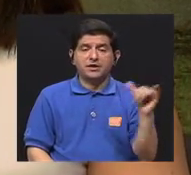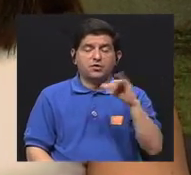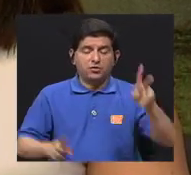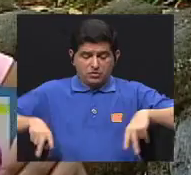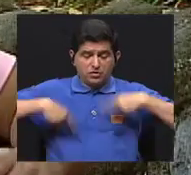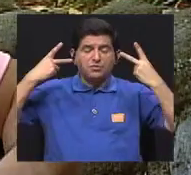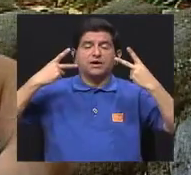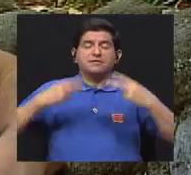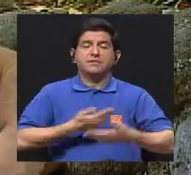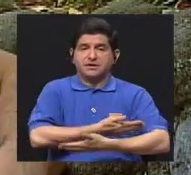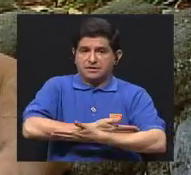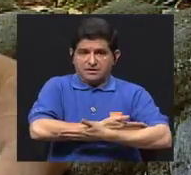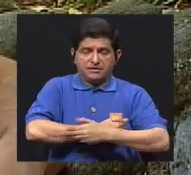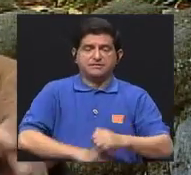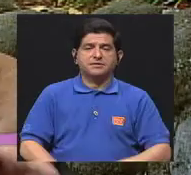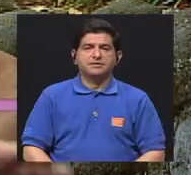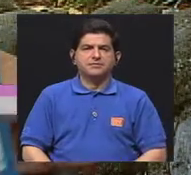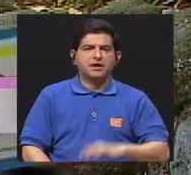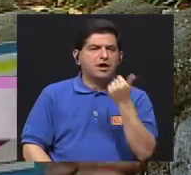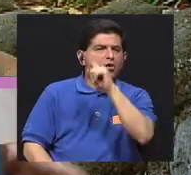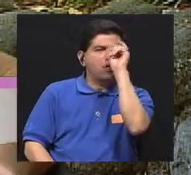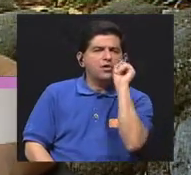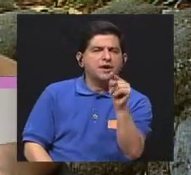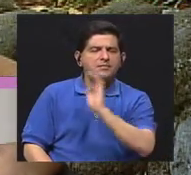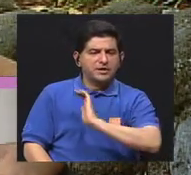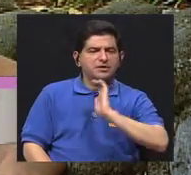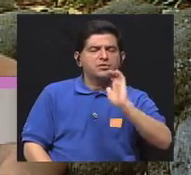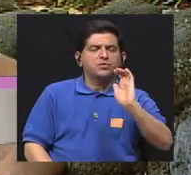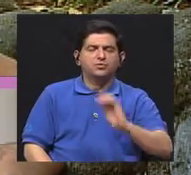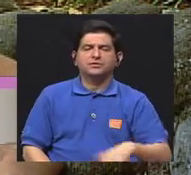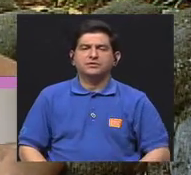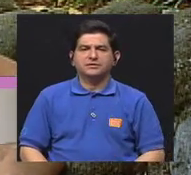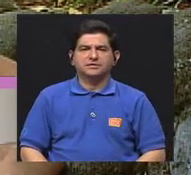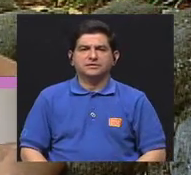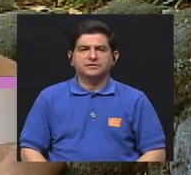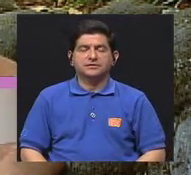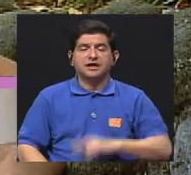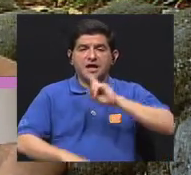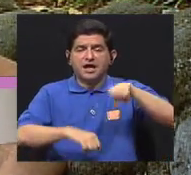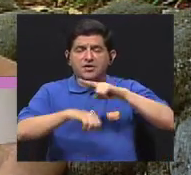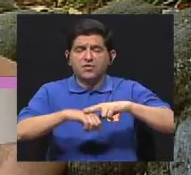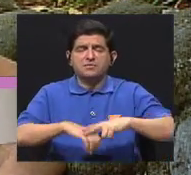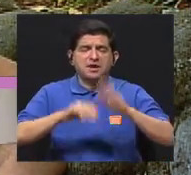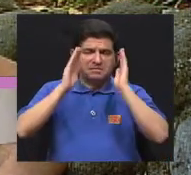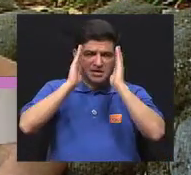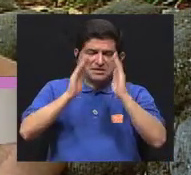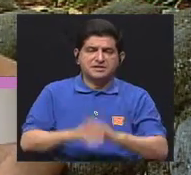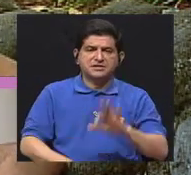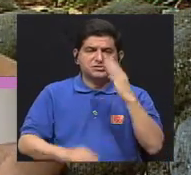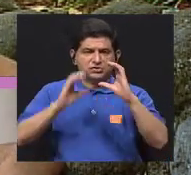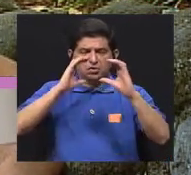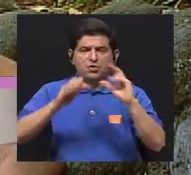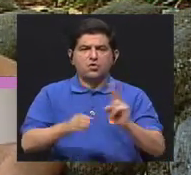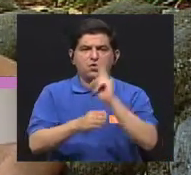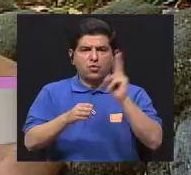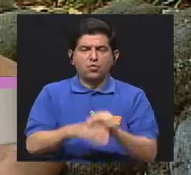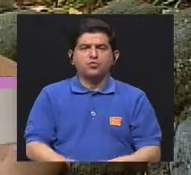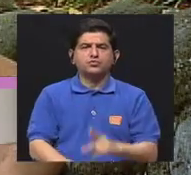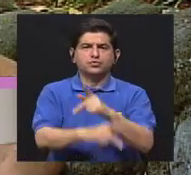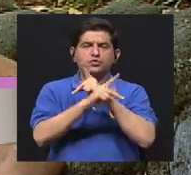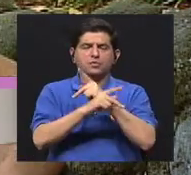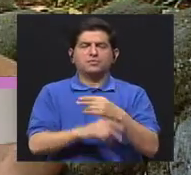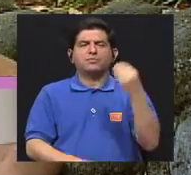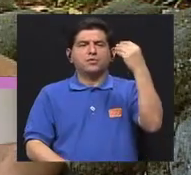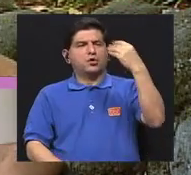Claro. Yo tengo otra pregunta más que abarca desde la niñez, y es que, bueno, constantemente escuchamos en los medios del uso de